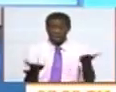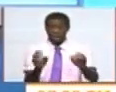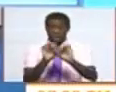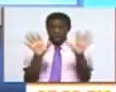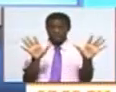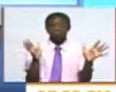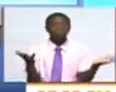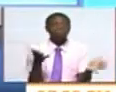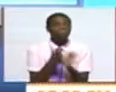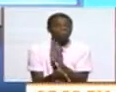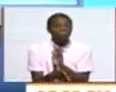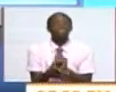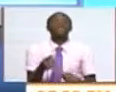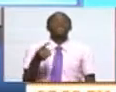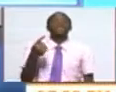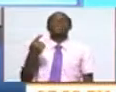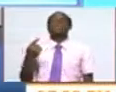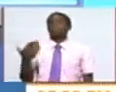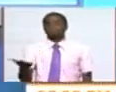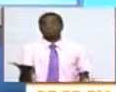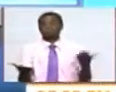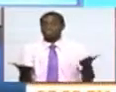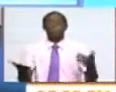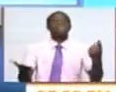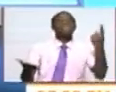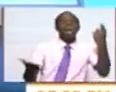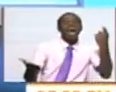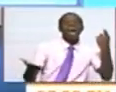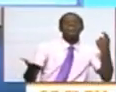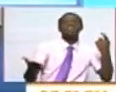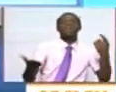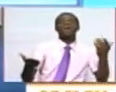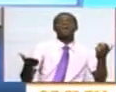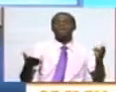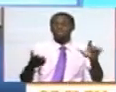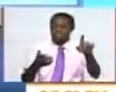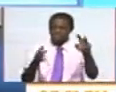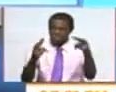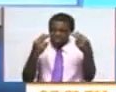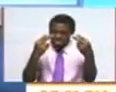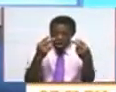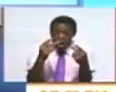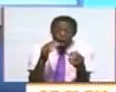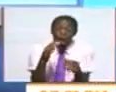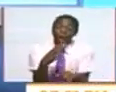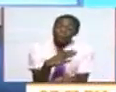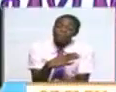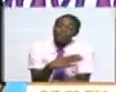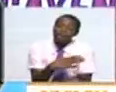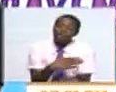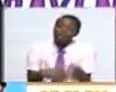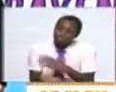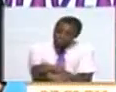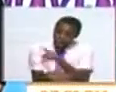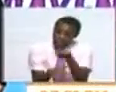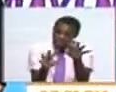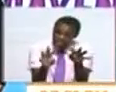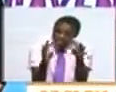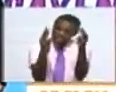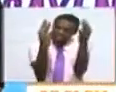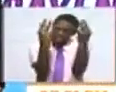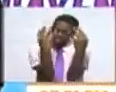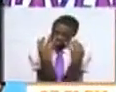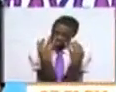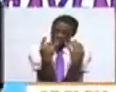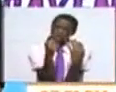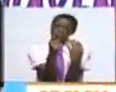Y aquí se necesita una intervención. Opositores que me escucháis, escuchadme con respeto,